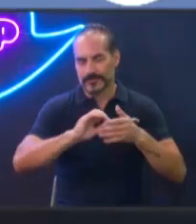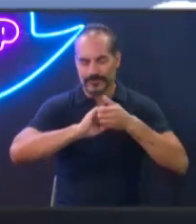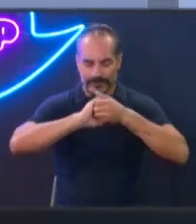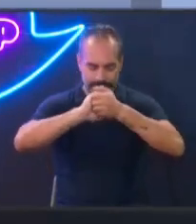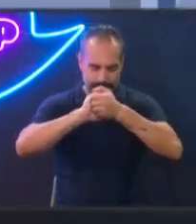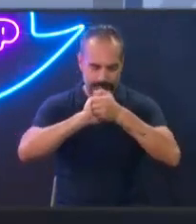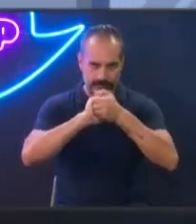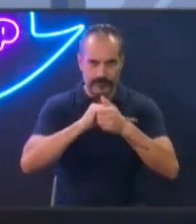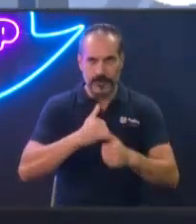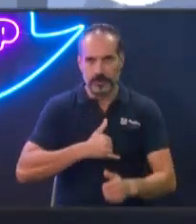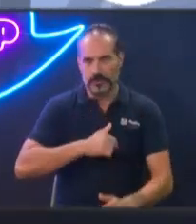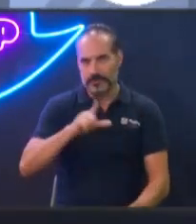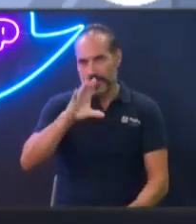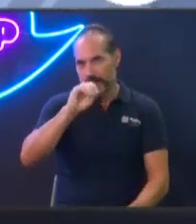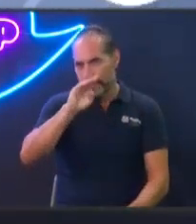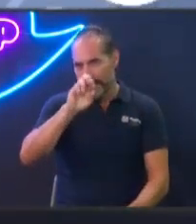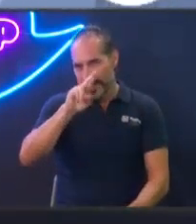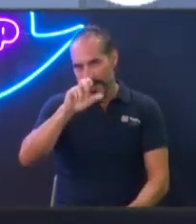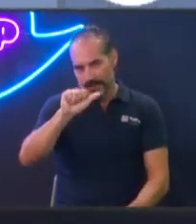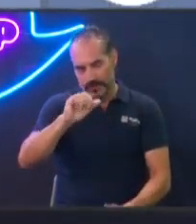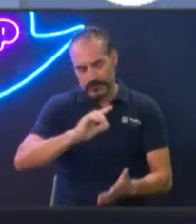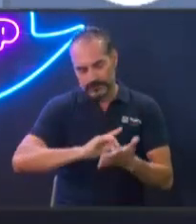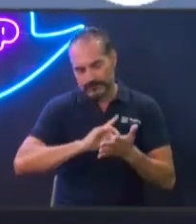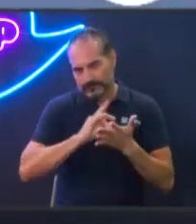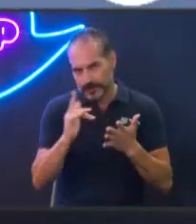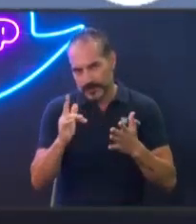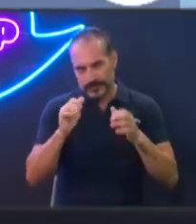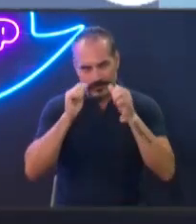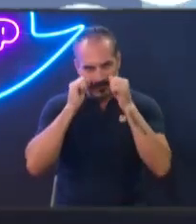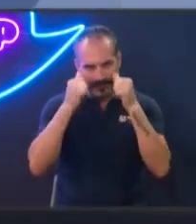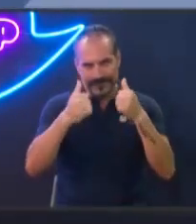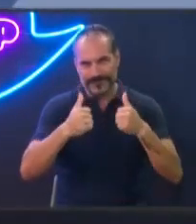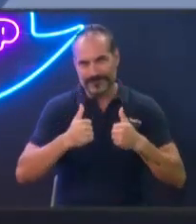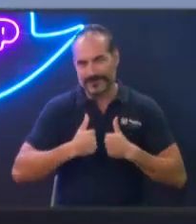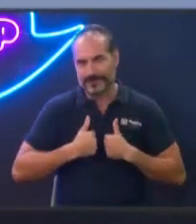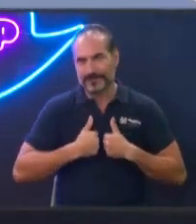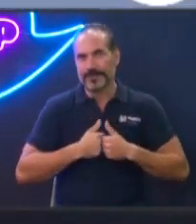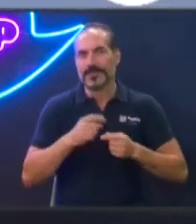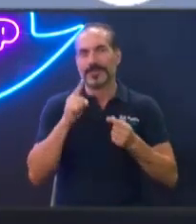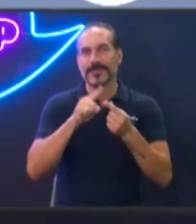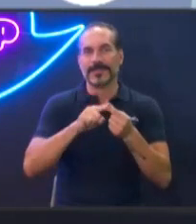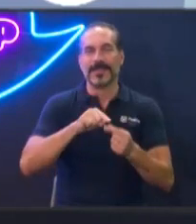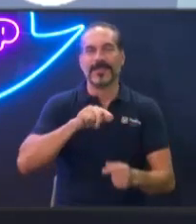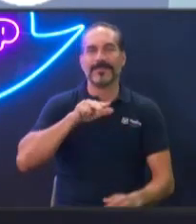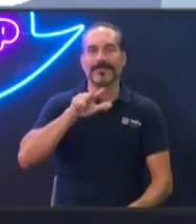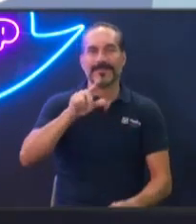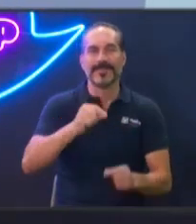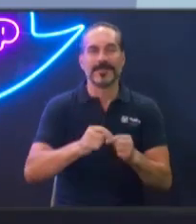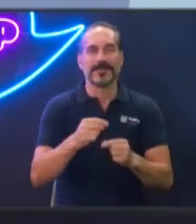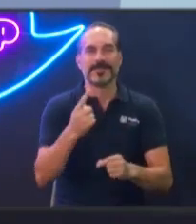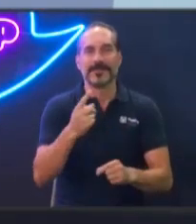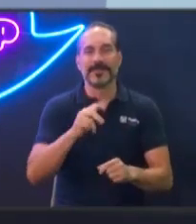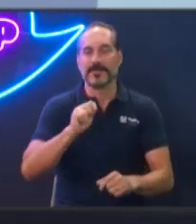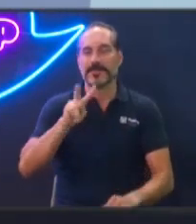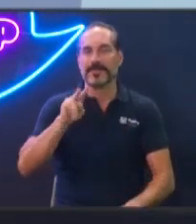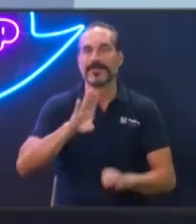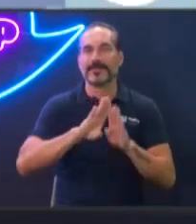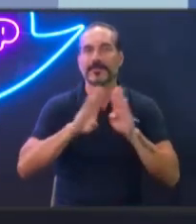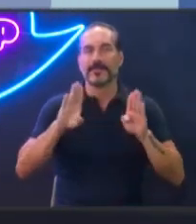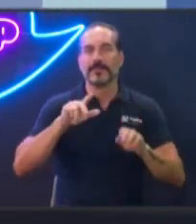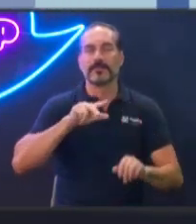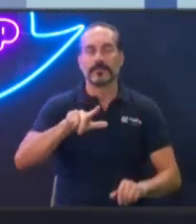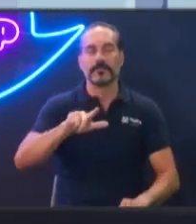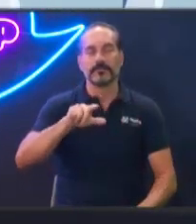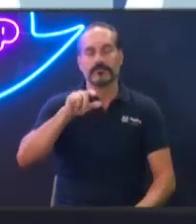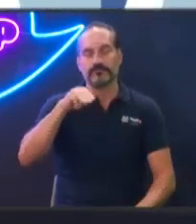leobardo Vargas Vallejo Agradeciendo el favor de su atención a través del 18.1 de su Televisión Abierta 118